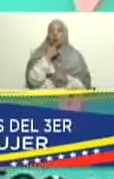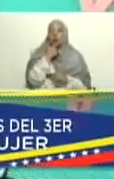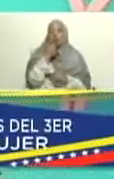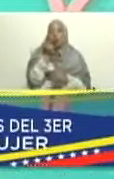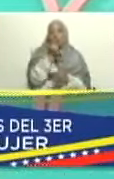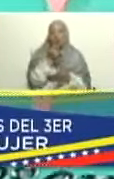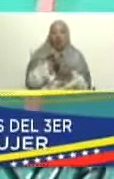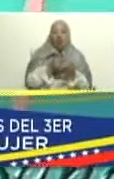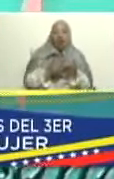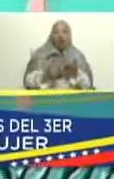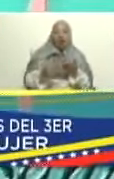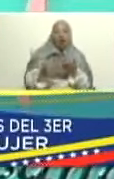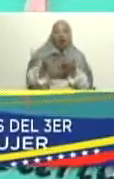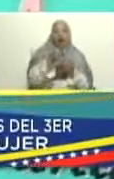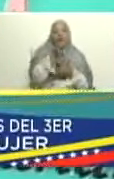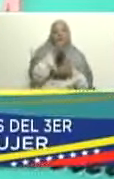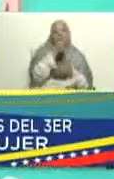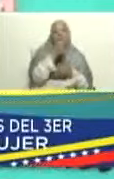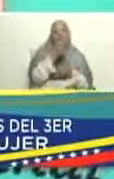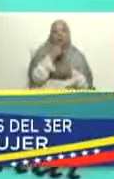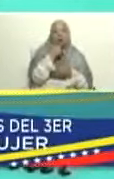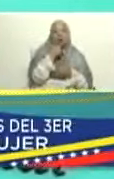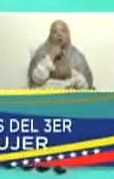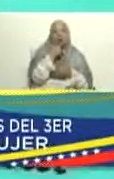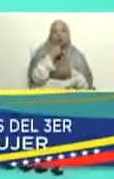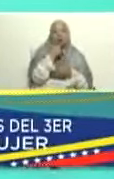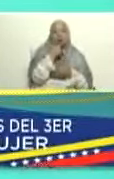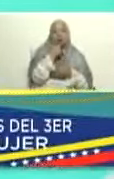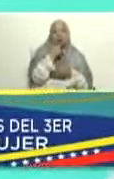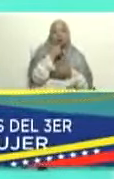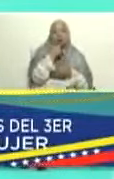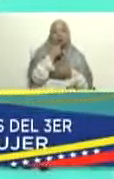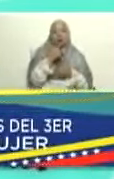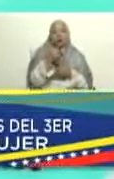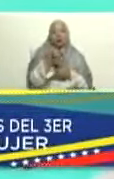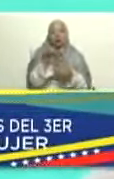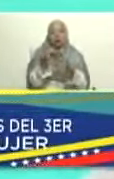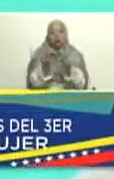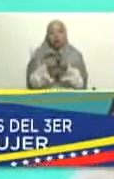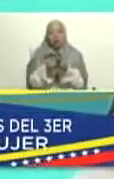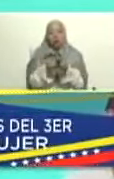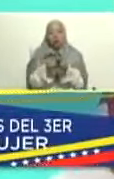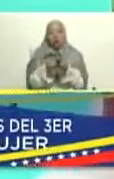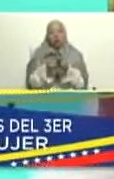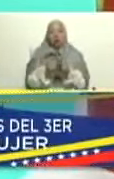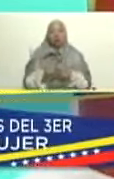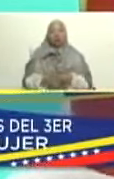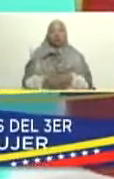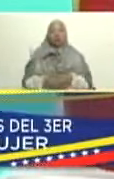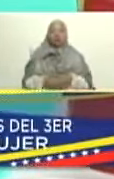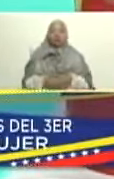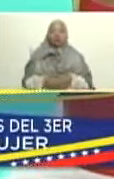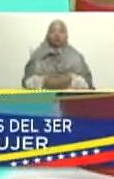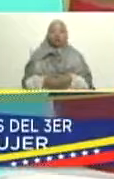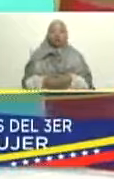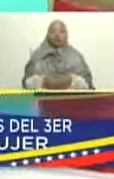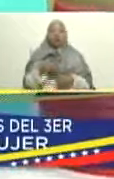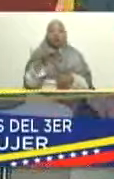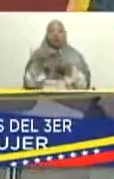diseñado. Bien diseñado. Gracias. ¿Cómo están las actividades? ¿Qué me cuentas? Excelente. ¿Cómo